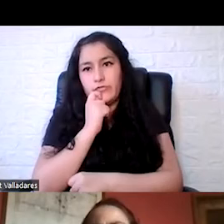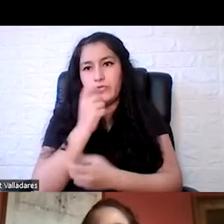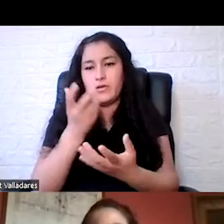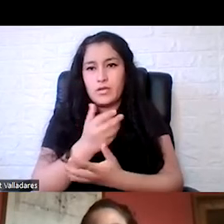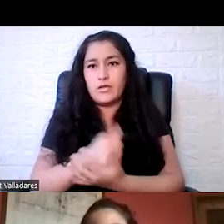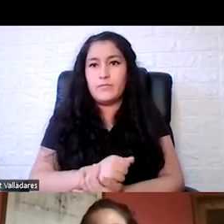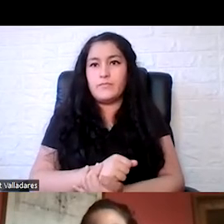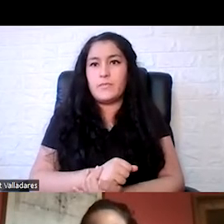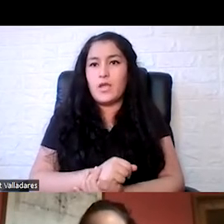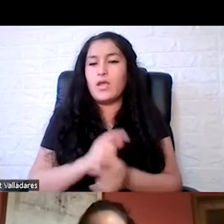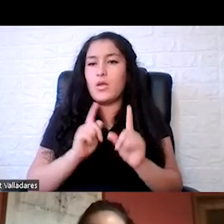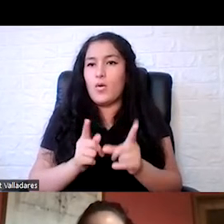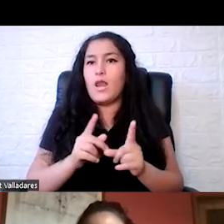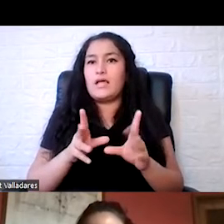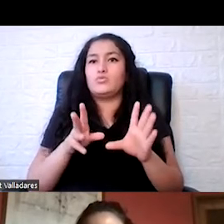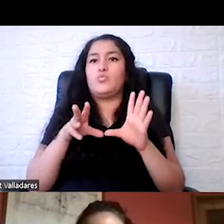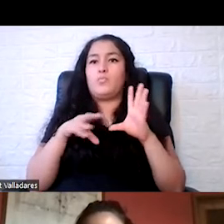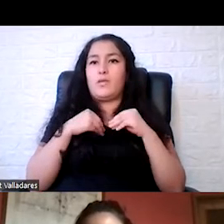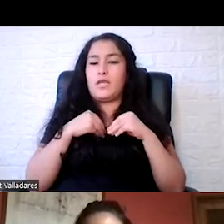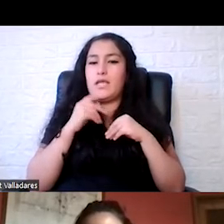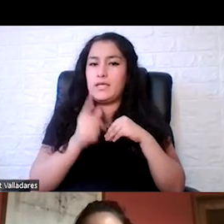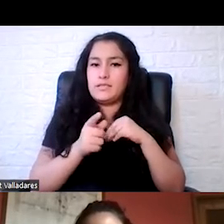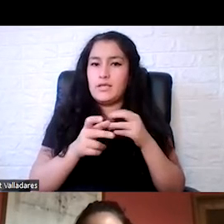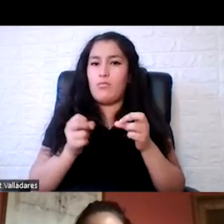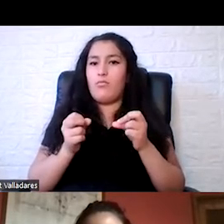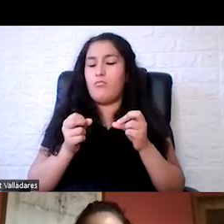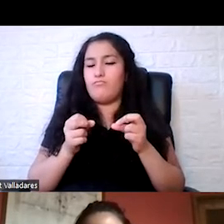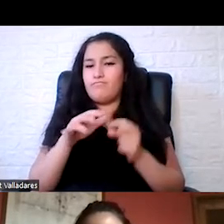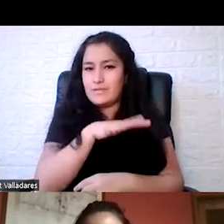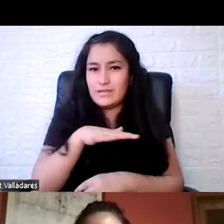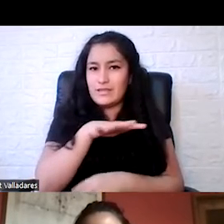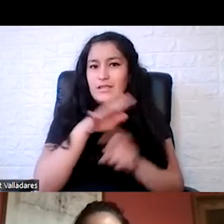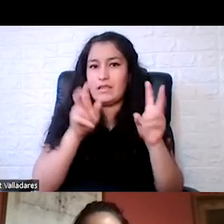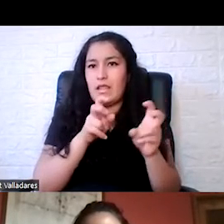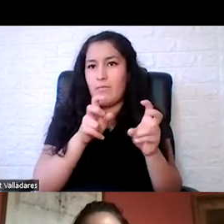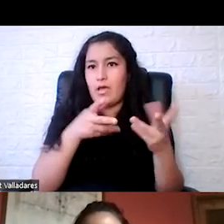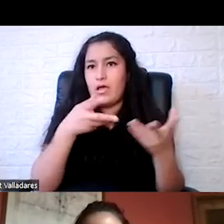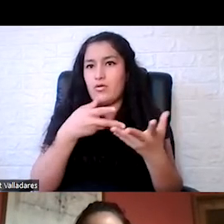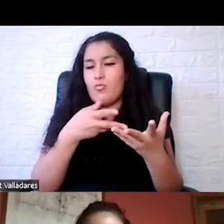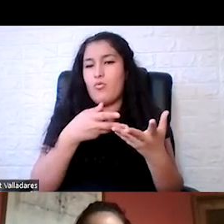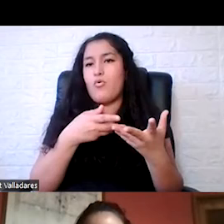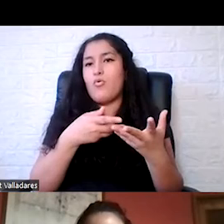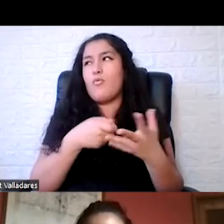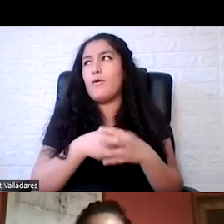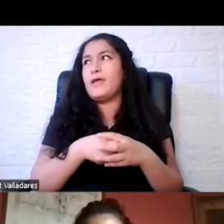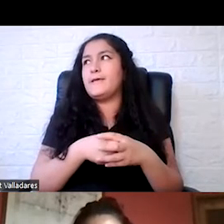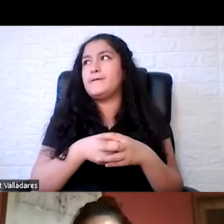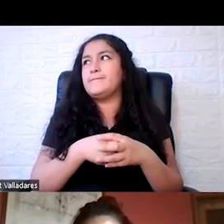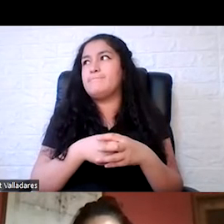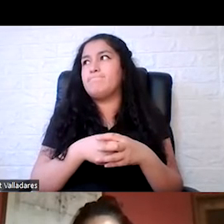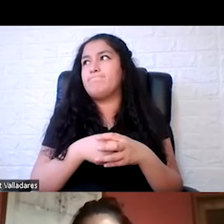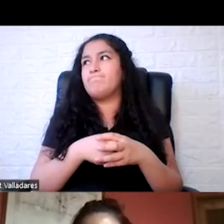trabajo el asumir esa posibilidad de ser abordada o agredida sexualmente por un par o por un